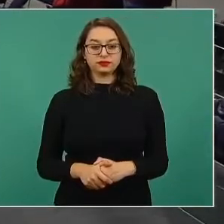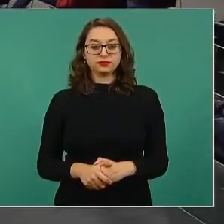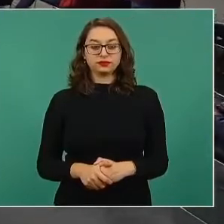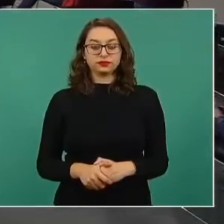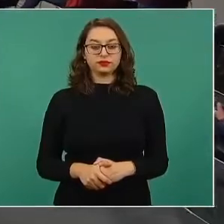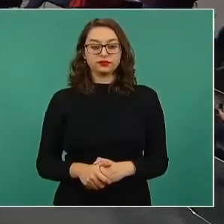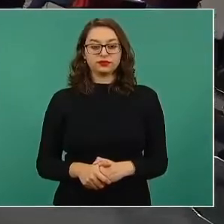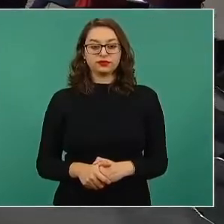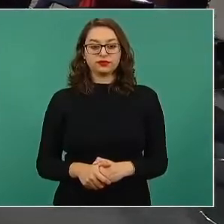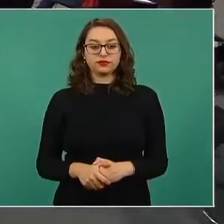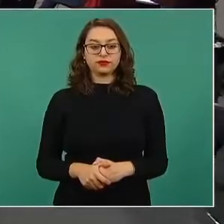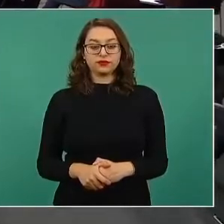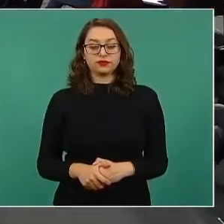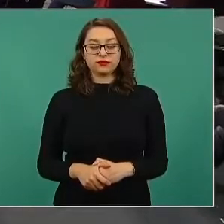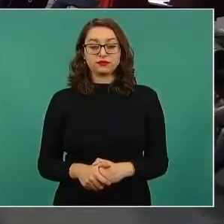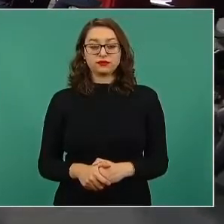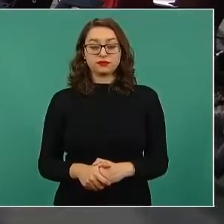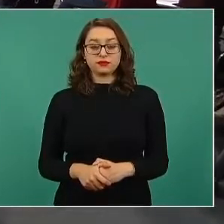Transferir,